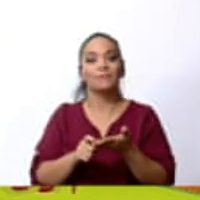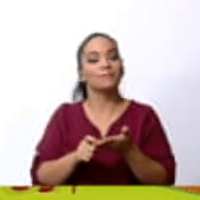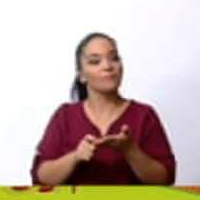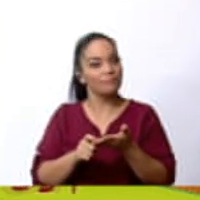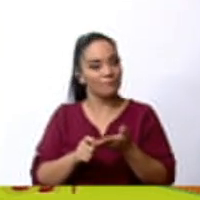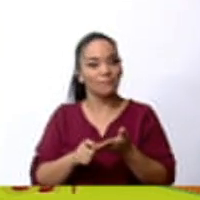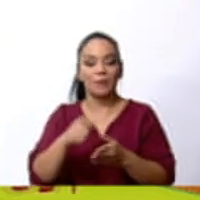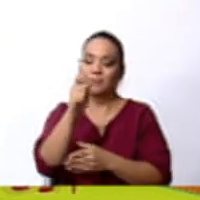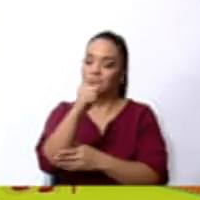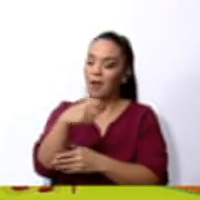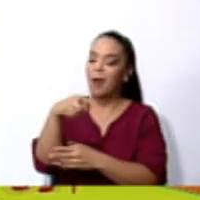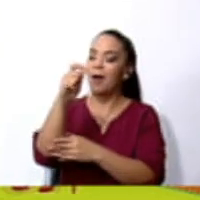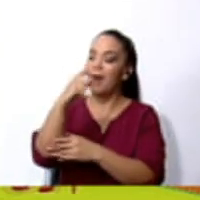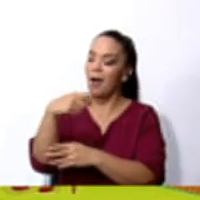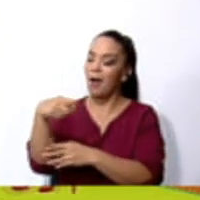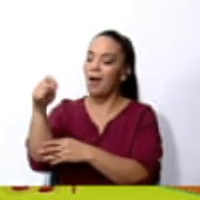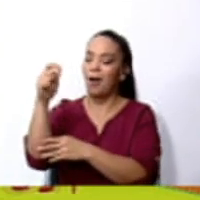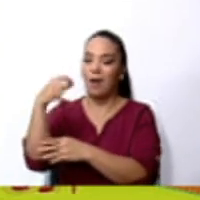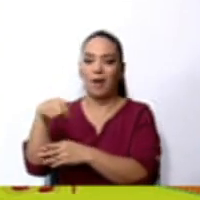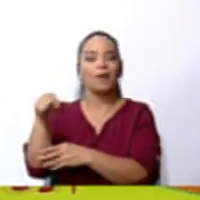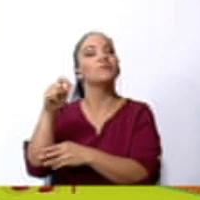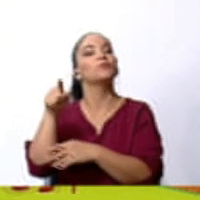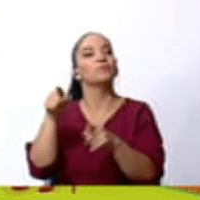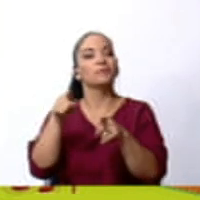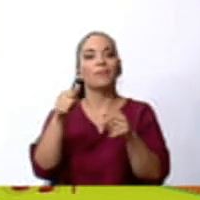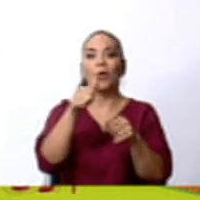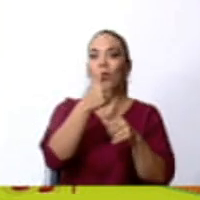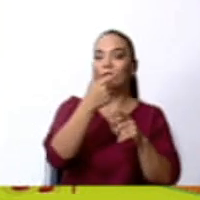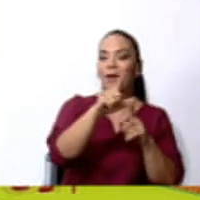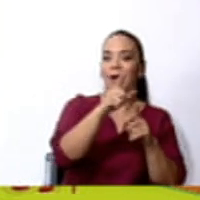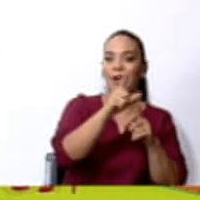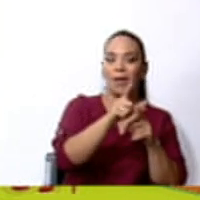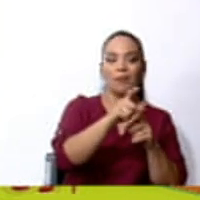letra cursiva, la letra imprenta, respetar y